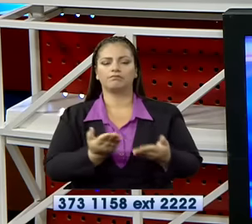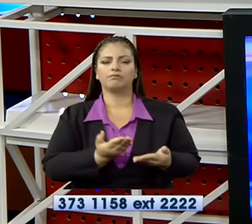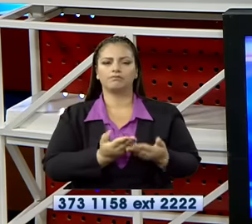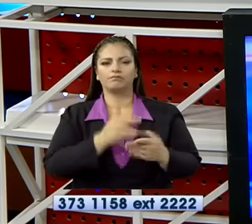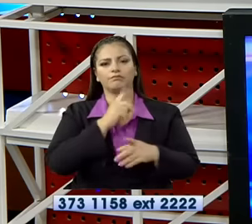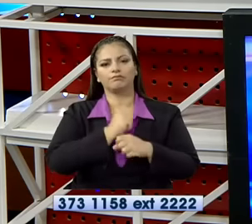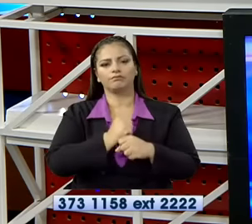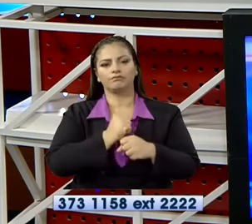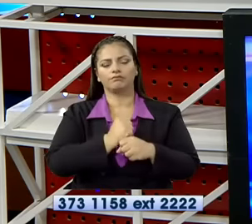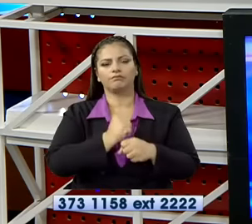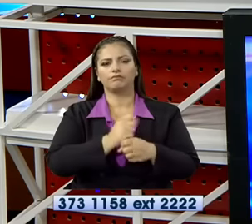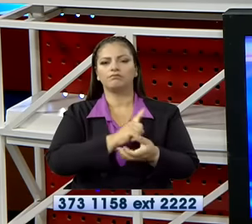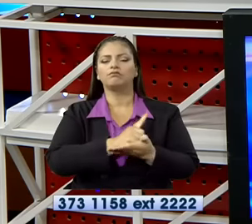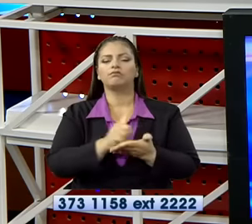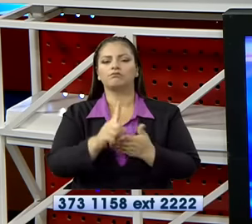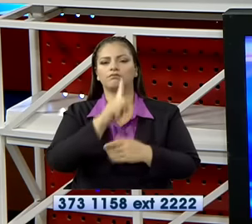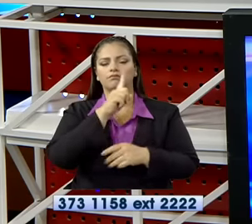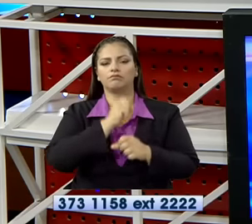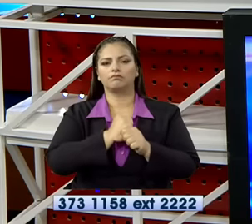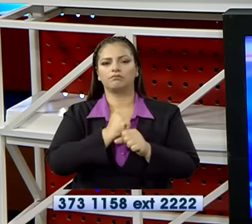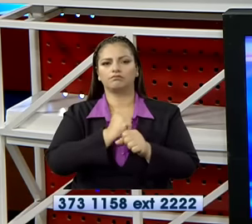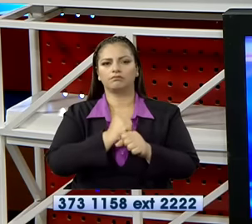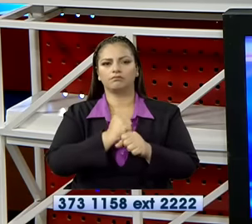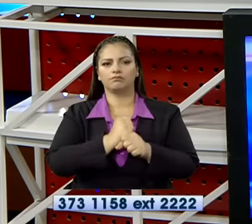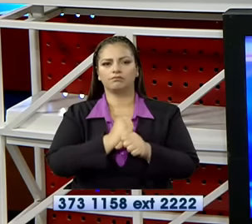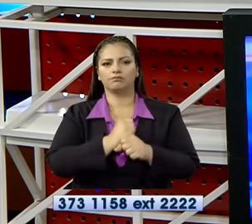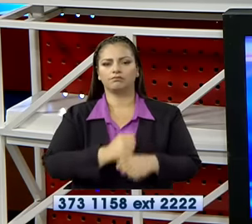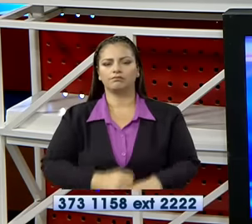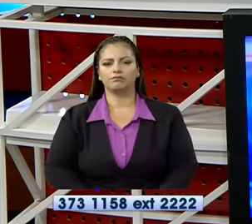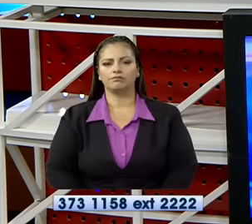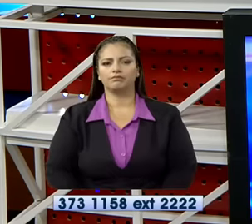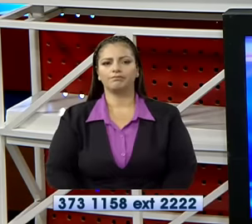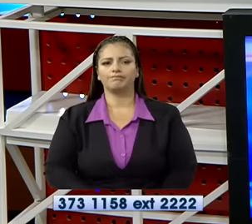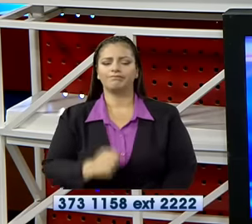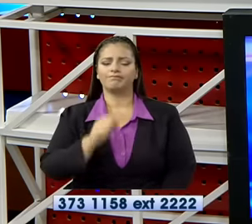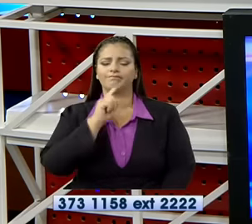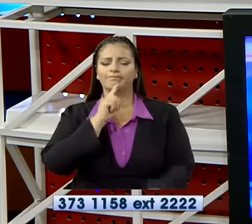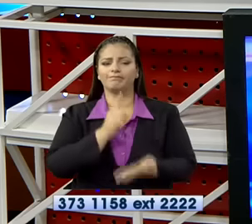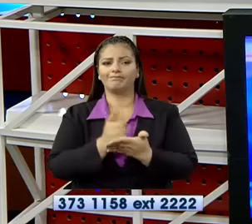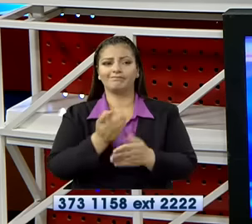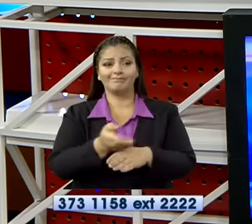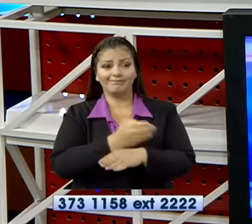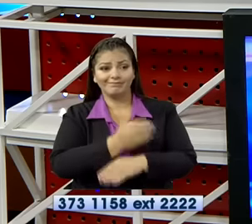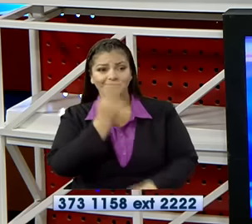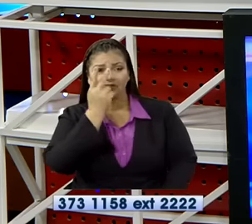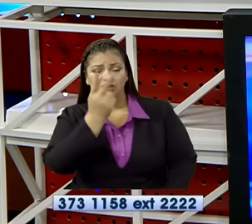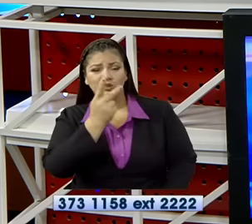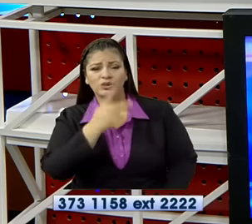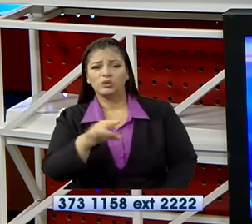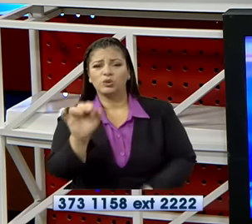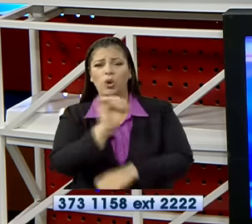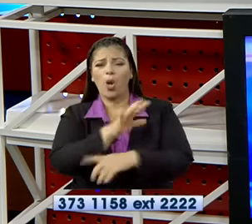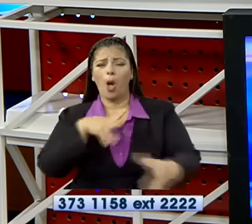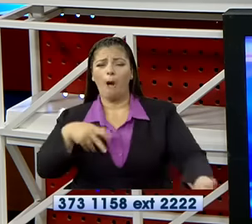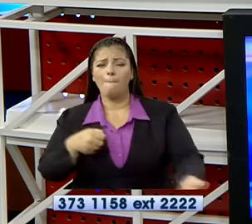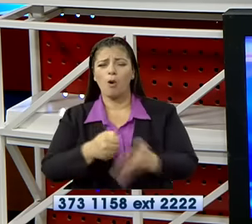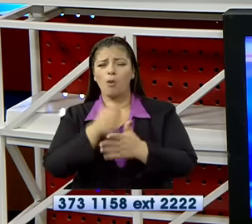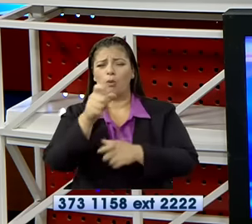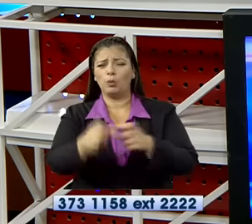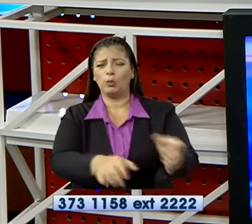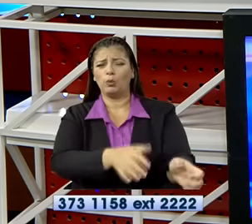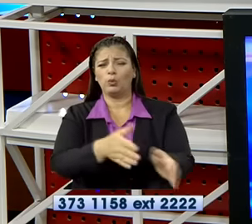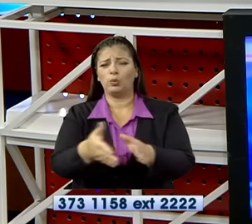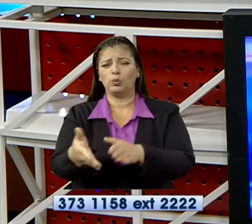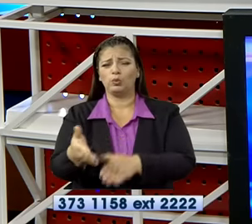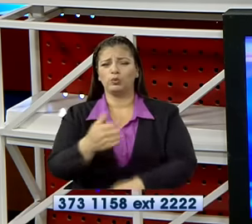brinda y por sus bendiciones de cuidado y una situación realmente dolorosa Pero yo siempre digo lo mismo y creo que quienes